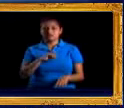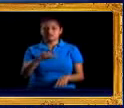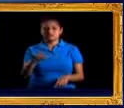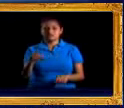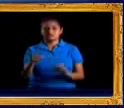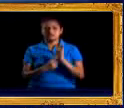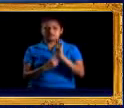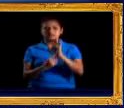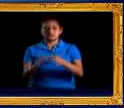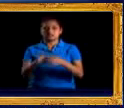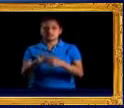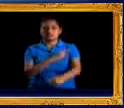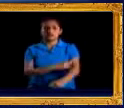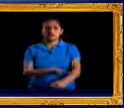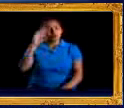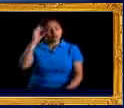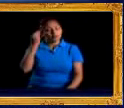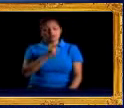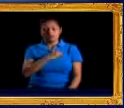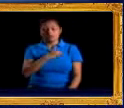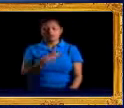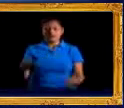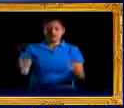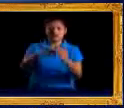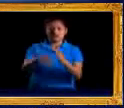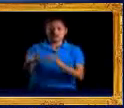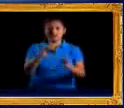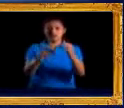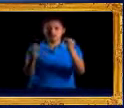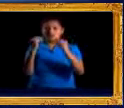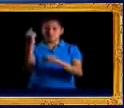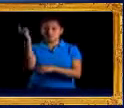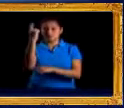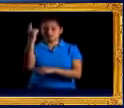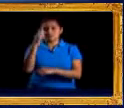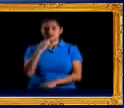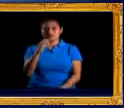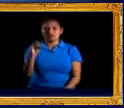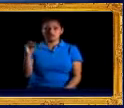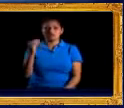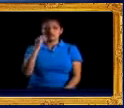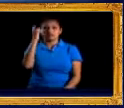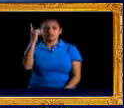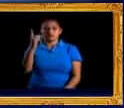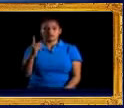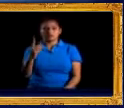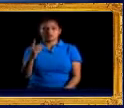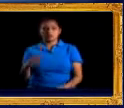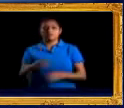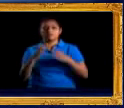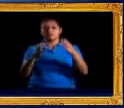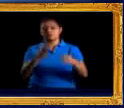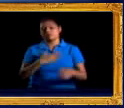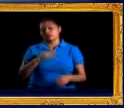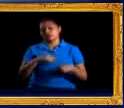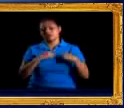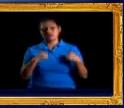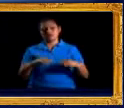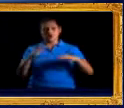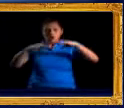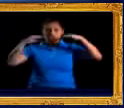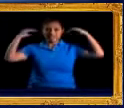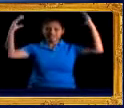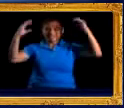diapositivas de la historia, porque quiero llegar a algo muy importante, hermano, que el Señor puso en mi corazón. Los gigantes